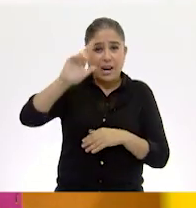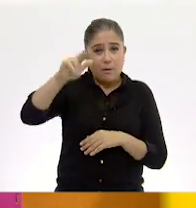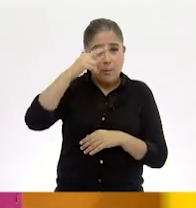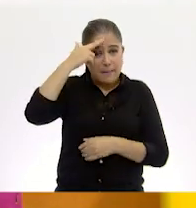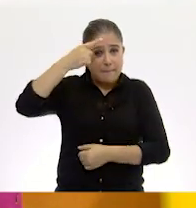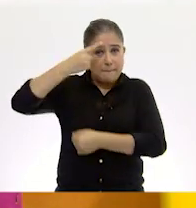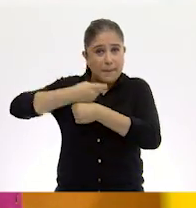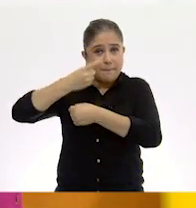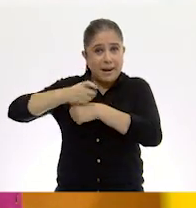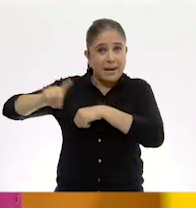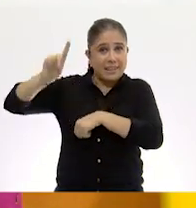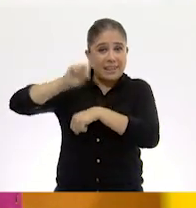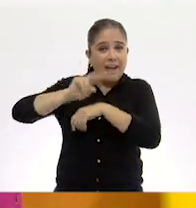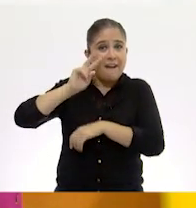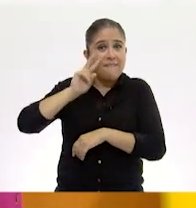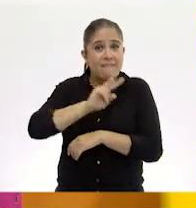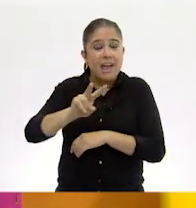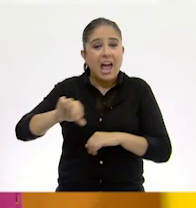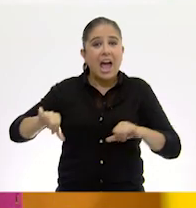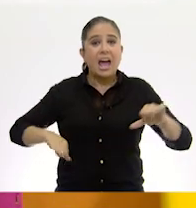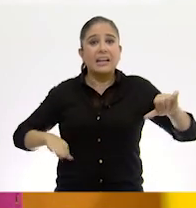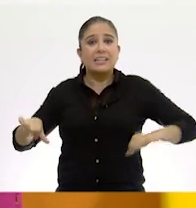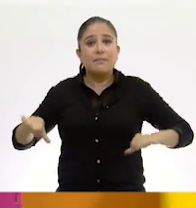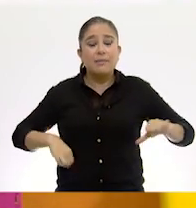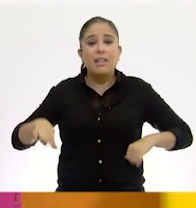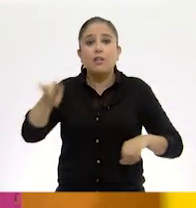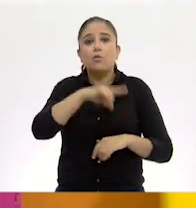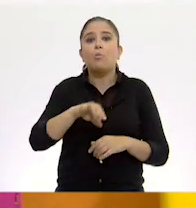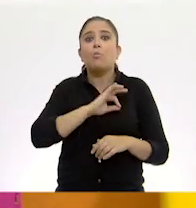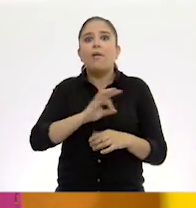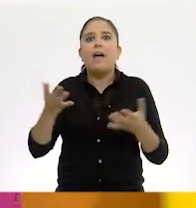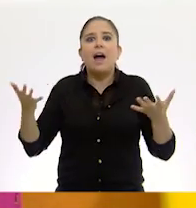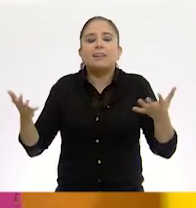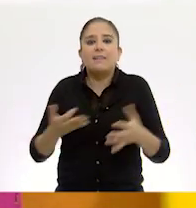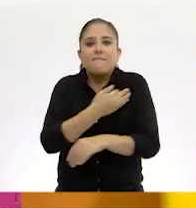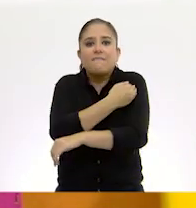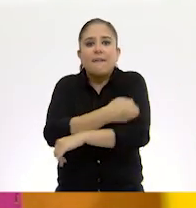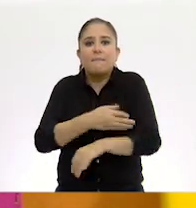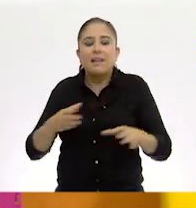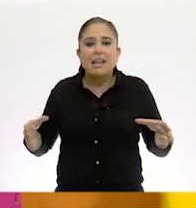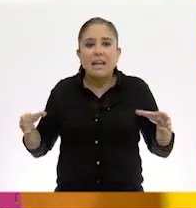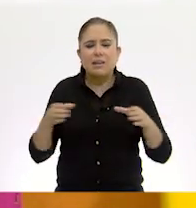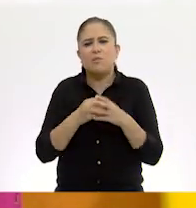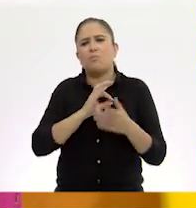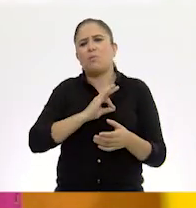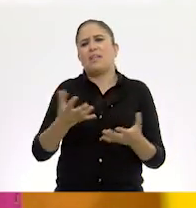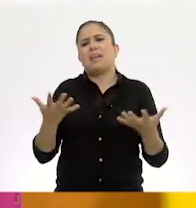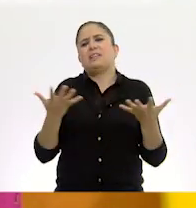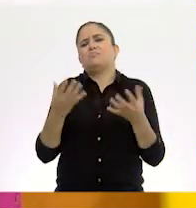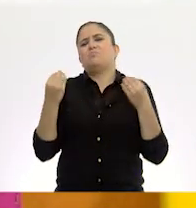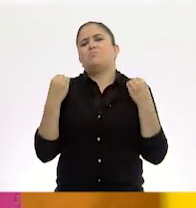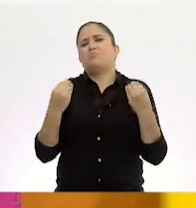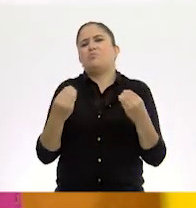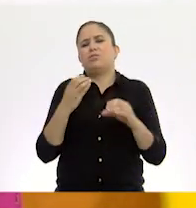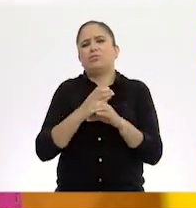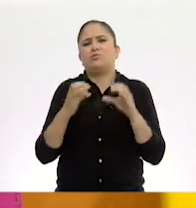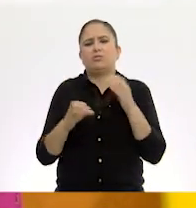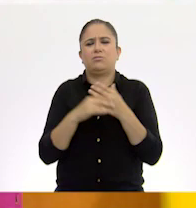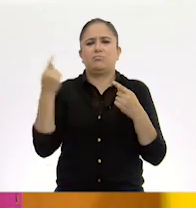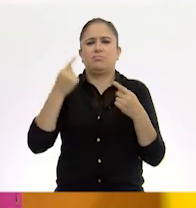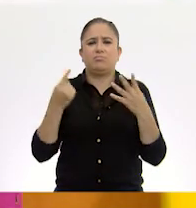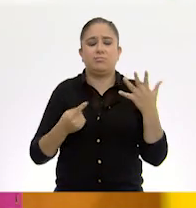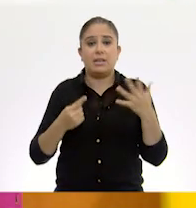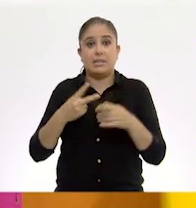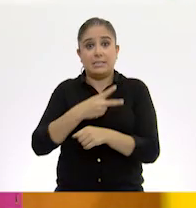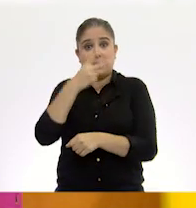día vimos las actividades que podemos hacer con nuestras familias, que son cierto, bastantes y son muy gratas. Y el segundo